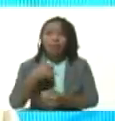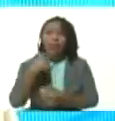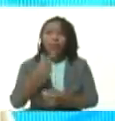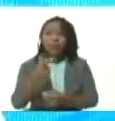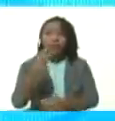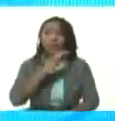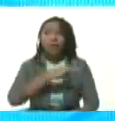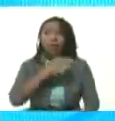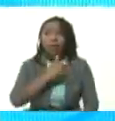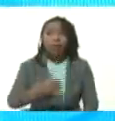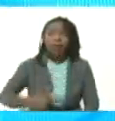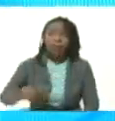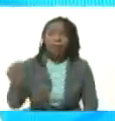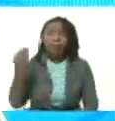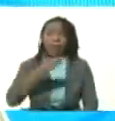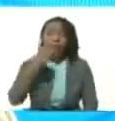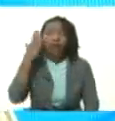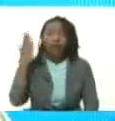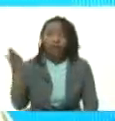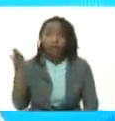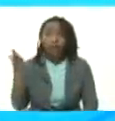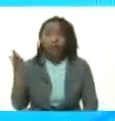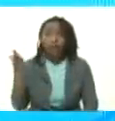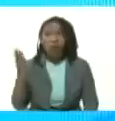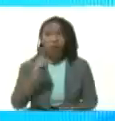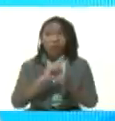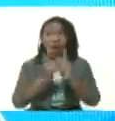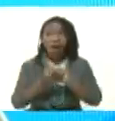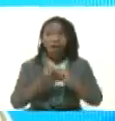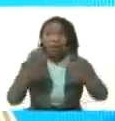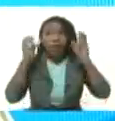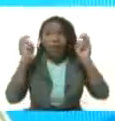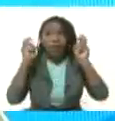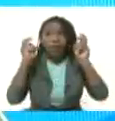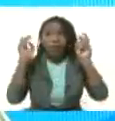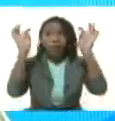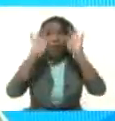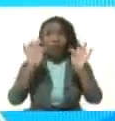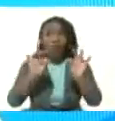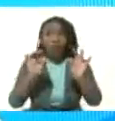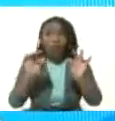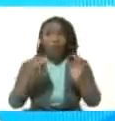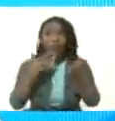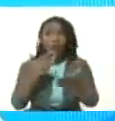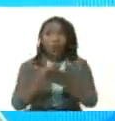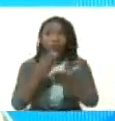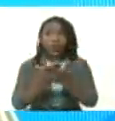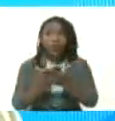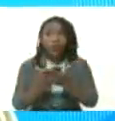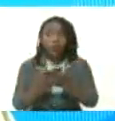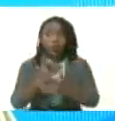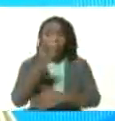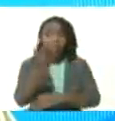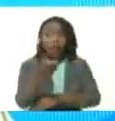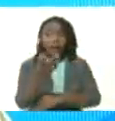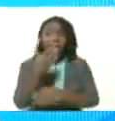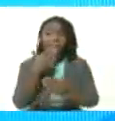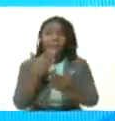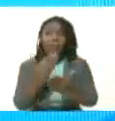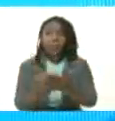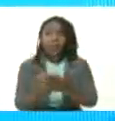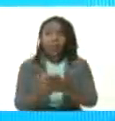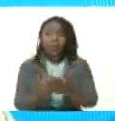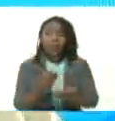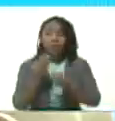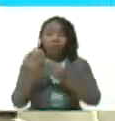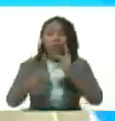presidente, que además de eso, en el cambio de paradigma, de modelo, se nos solicitó, usted nos pidió que viéramos lo que